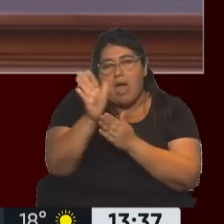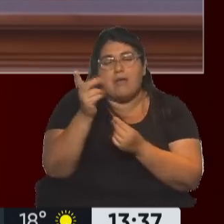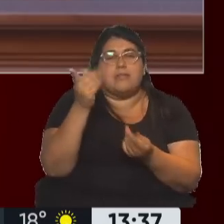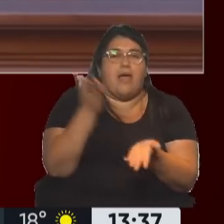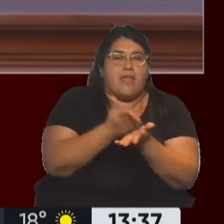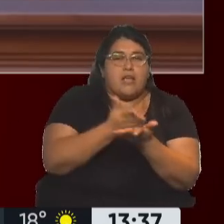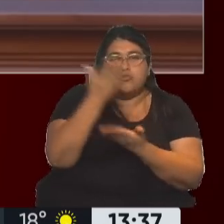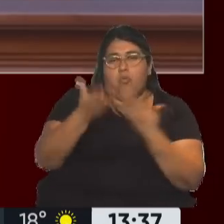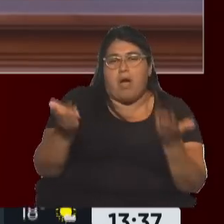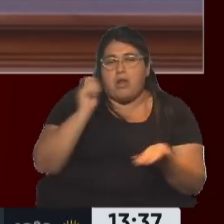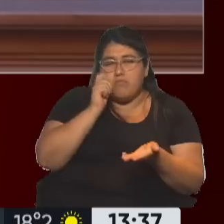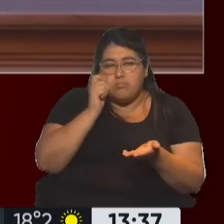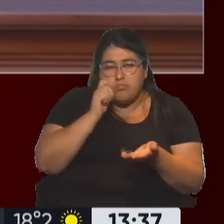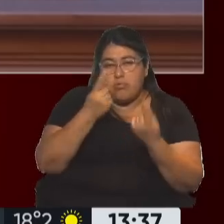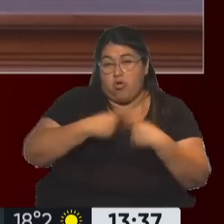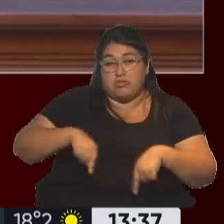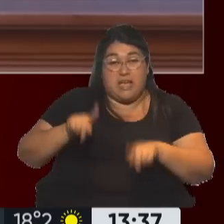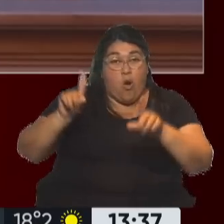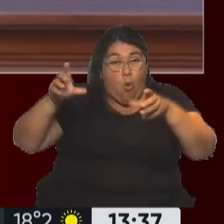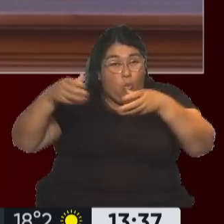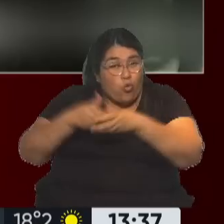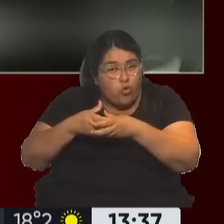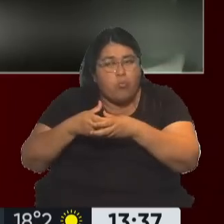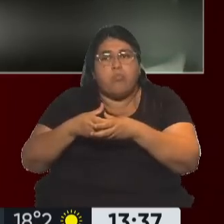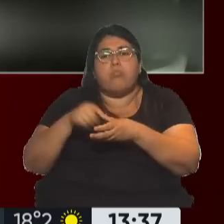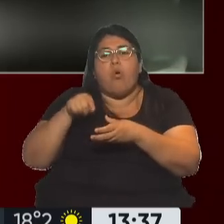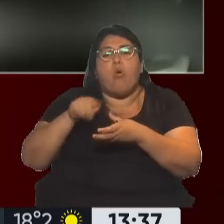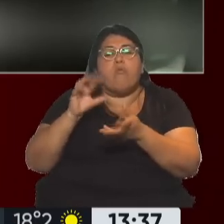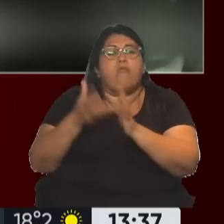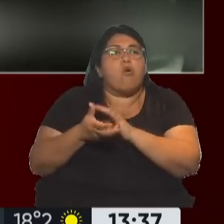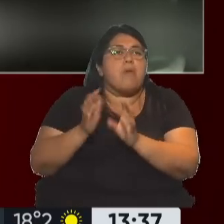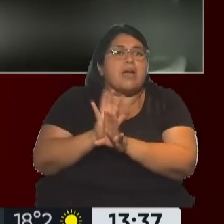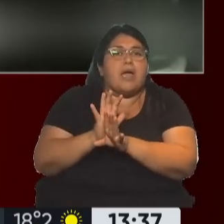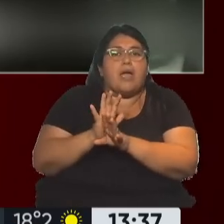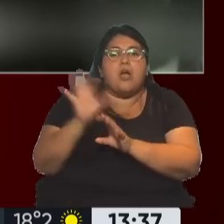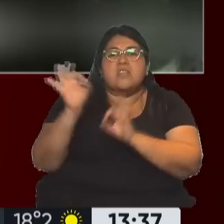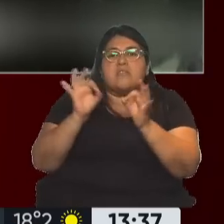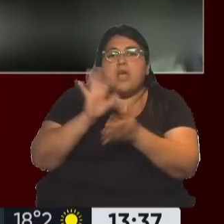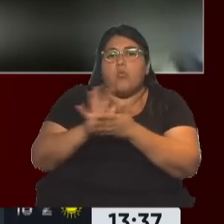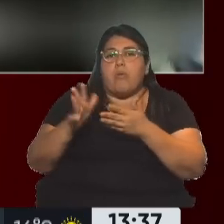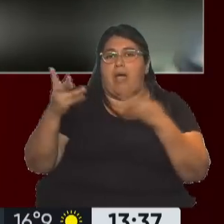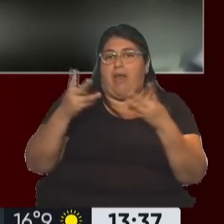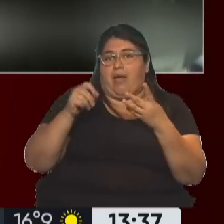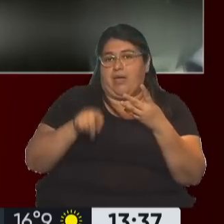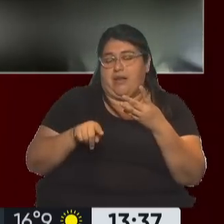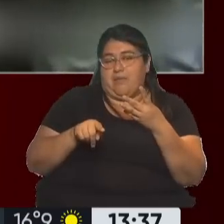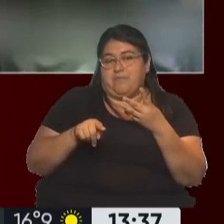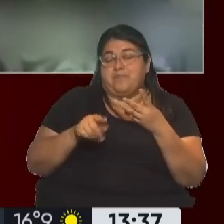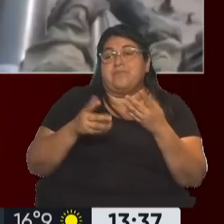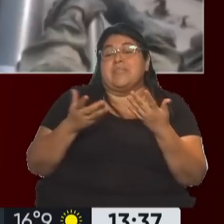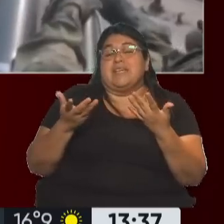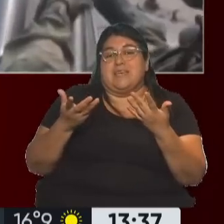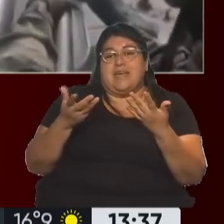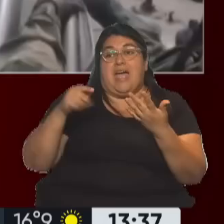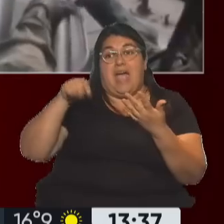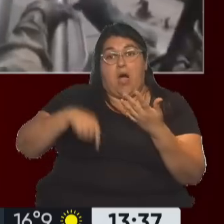Es decir, estamos ante una práctica que forma parte de las nuevas formas de la guerra durante los últimos años y que en el caso de la guerra en Ucrania cobra una